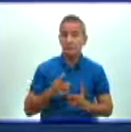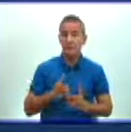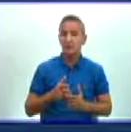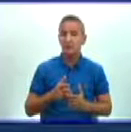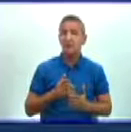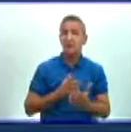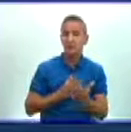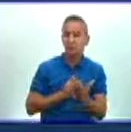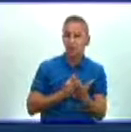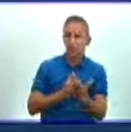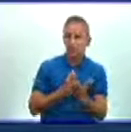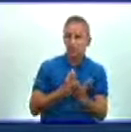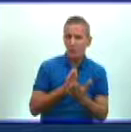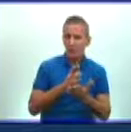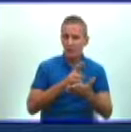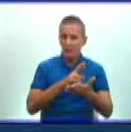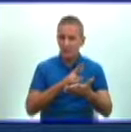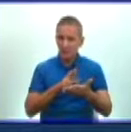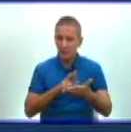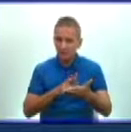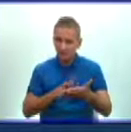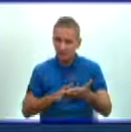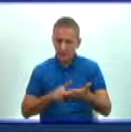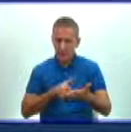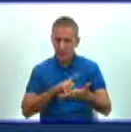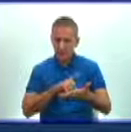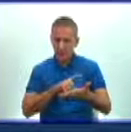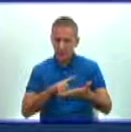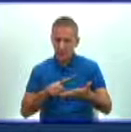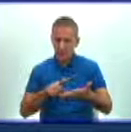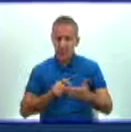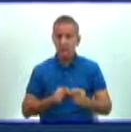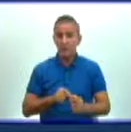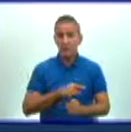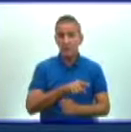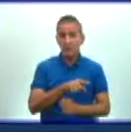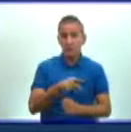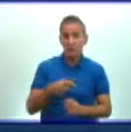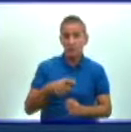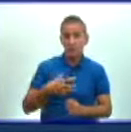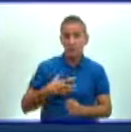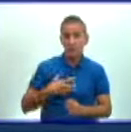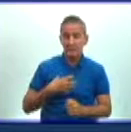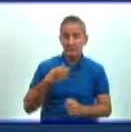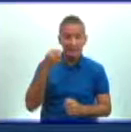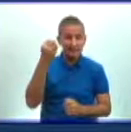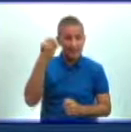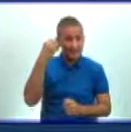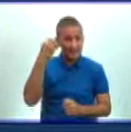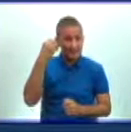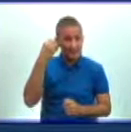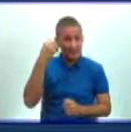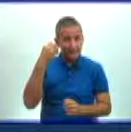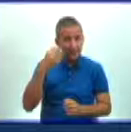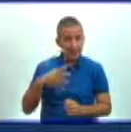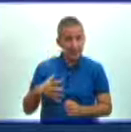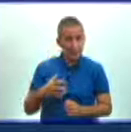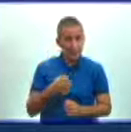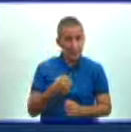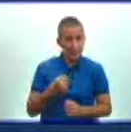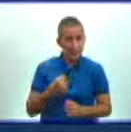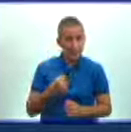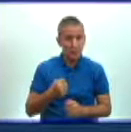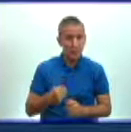sigan revisando su texto, que ustedes tengan en cuenta todo lo que hemos dado en la